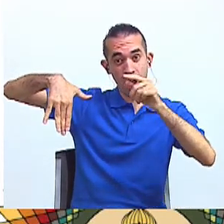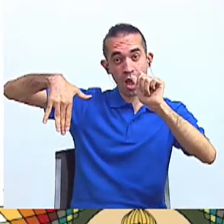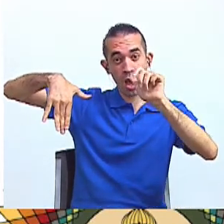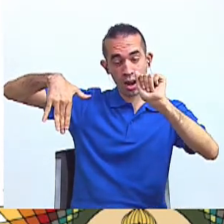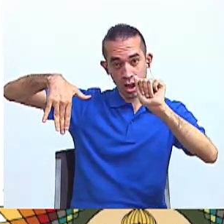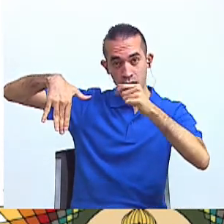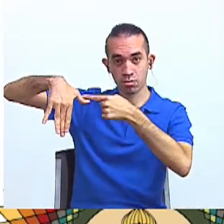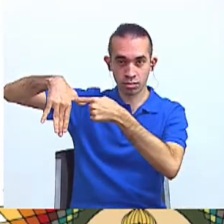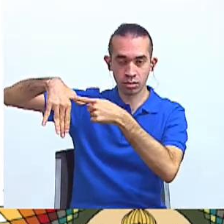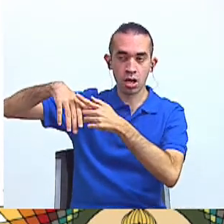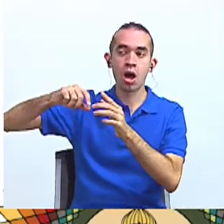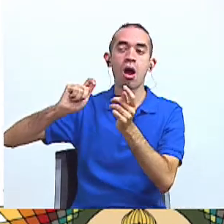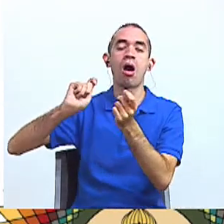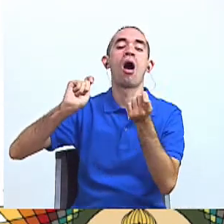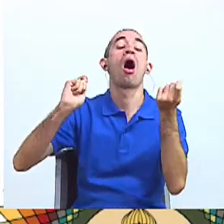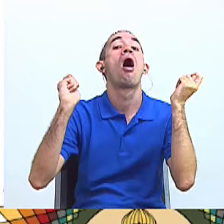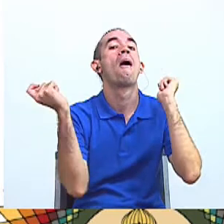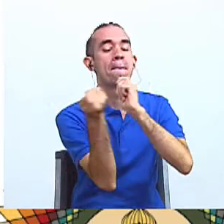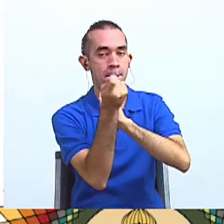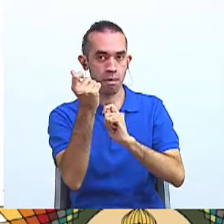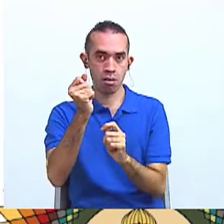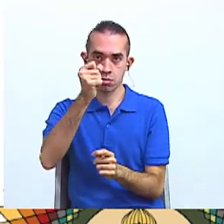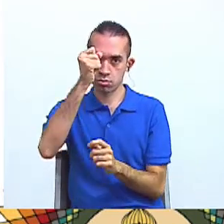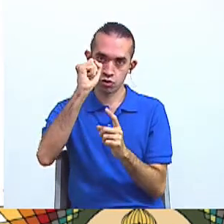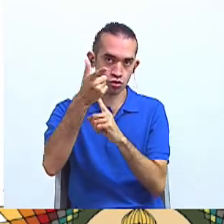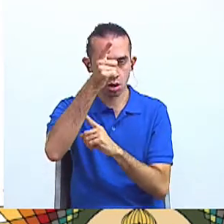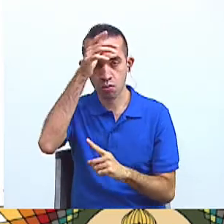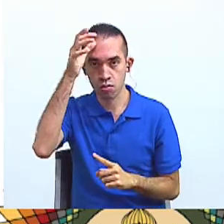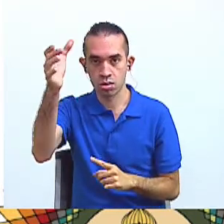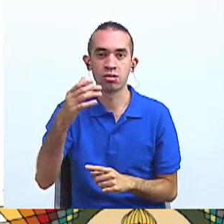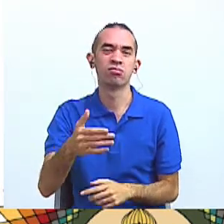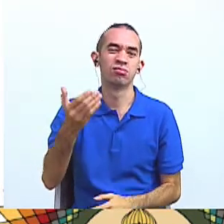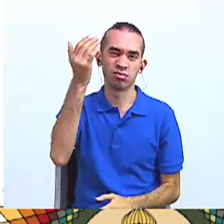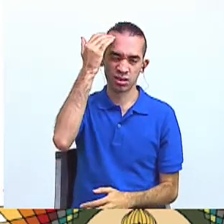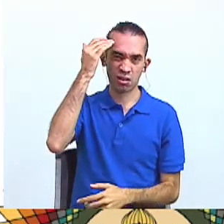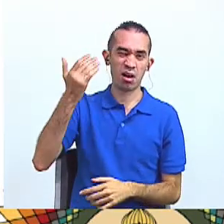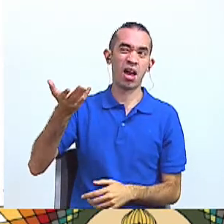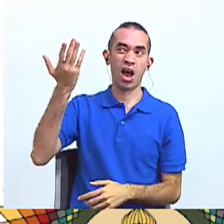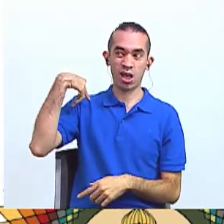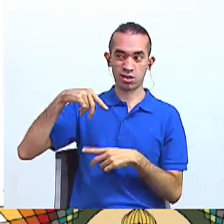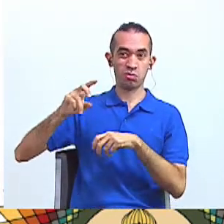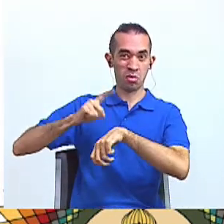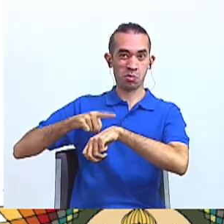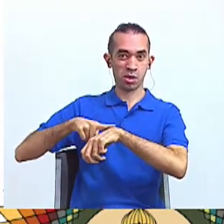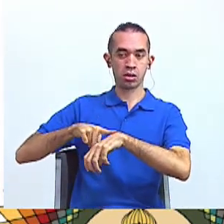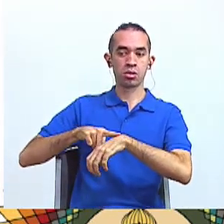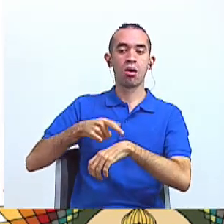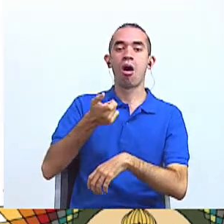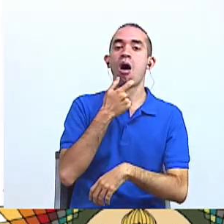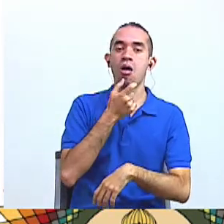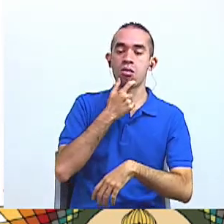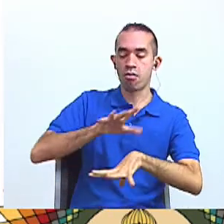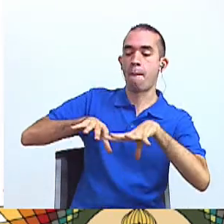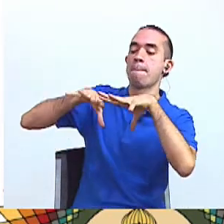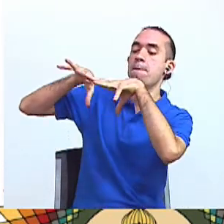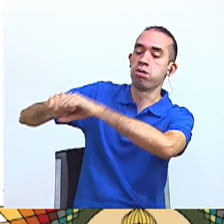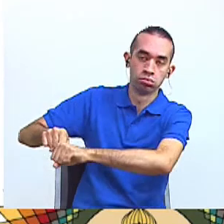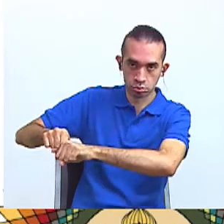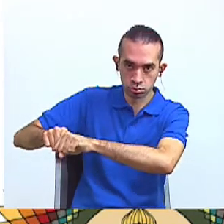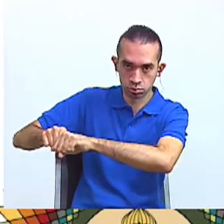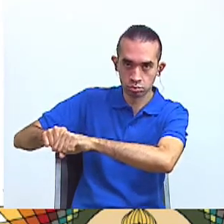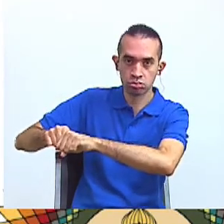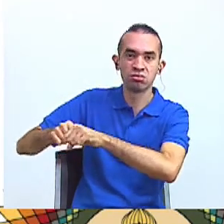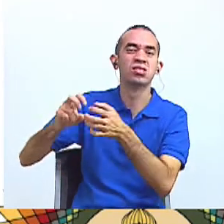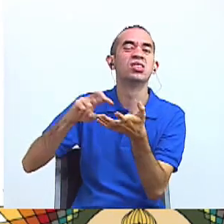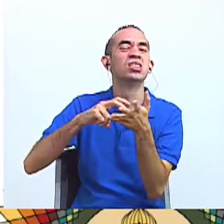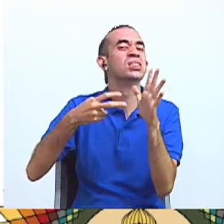India a principios de ese siglo pertenecía o era colonia británica. ¿Qué significó eso? Por ejemplo, que